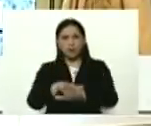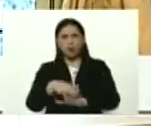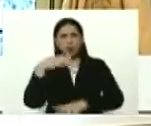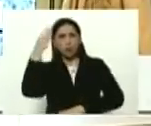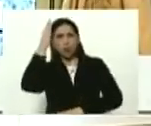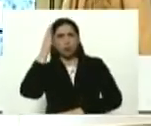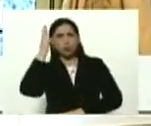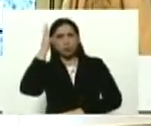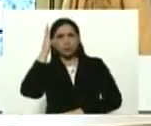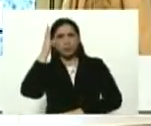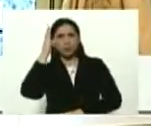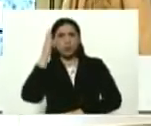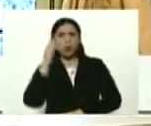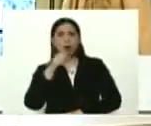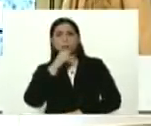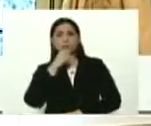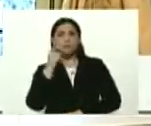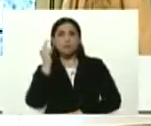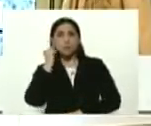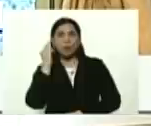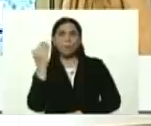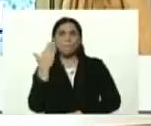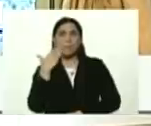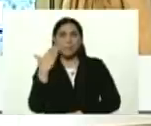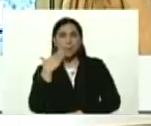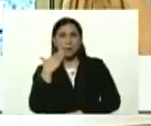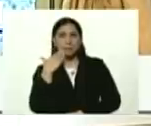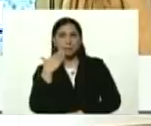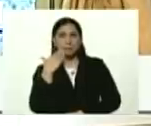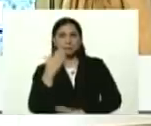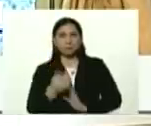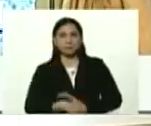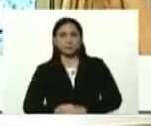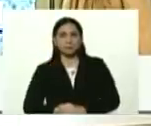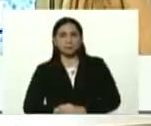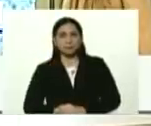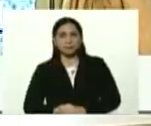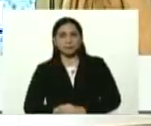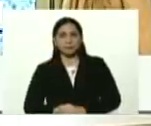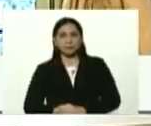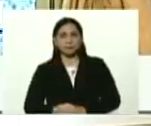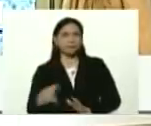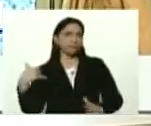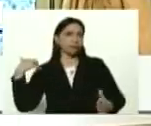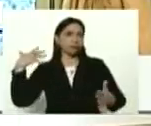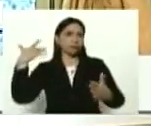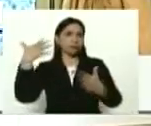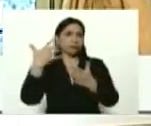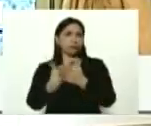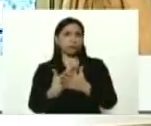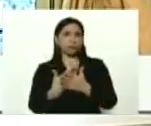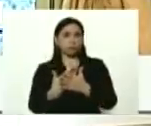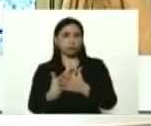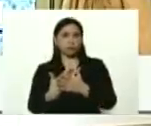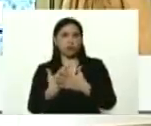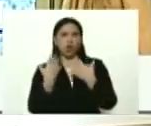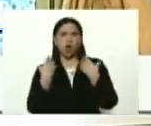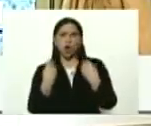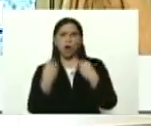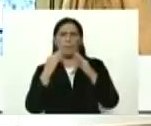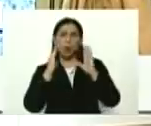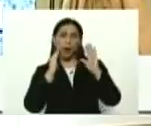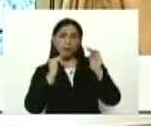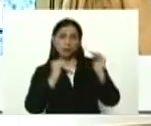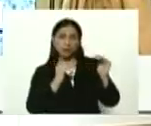conocimiento de la abuela, de la madre, el conocimiento ancestral de cómo